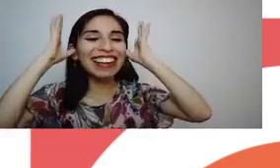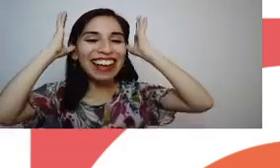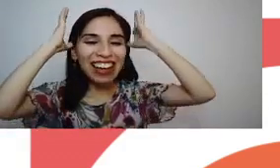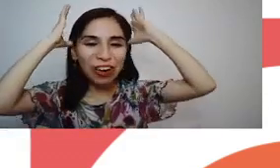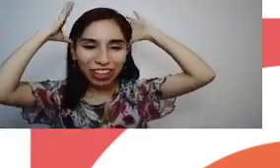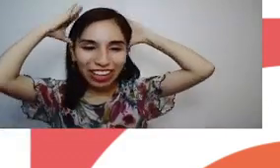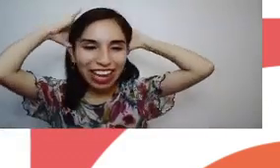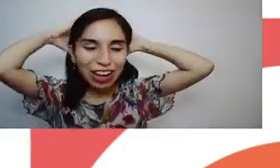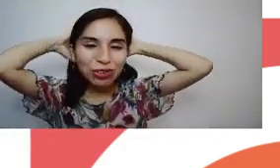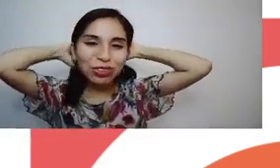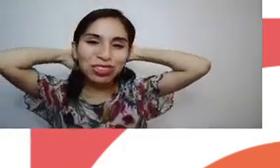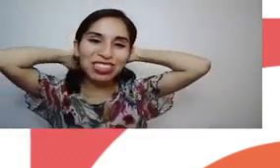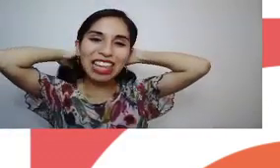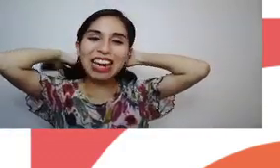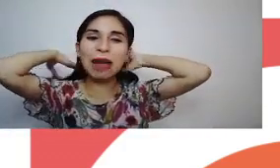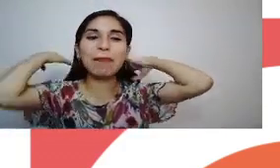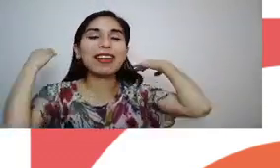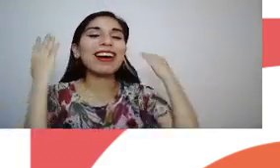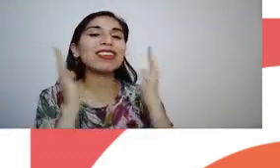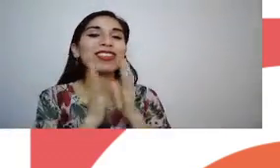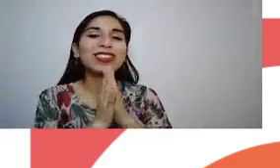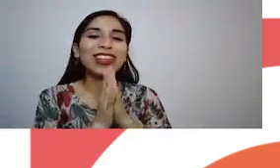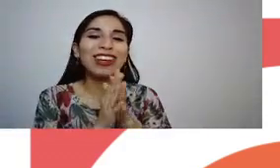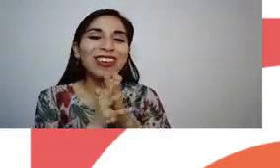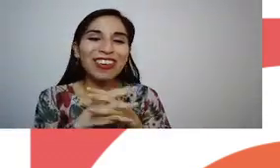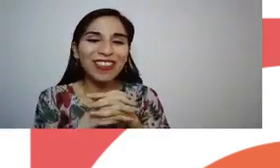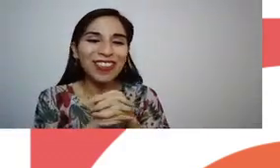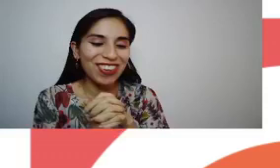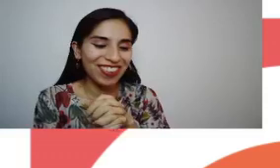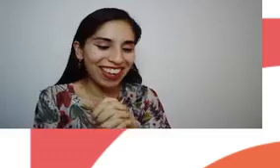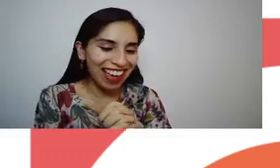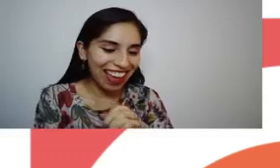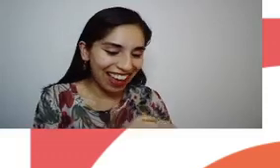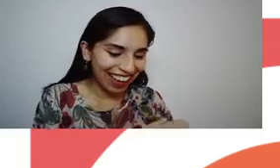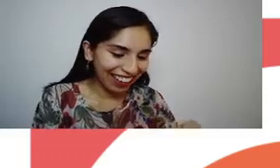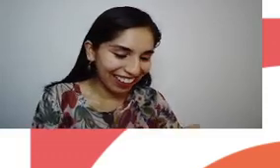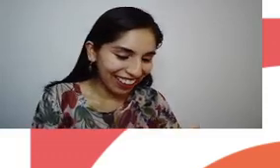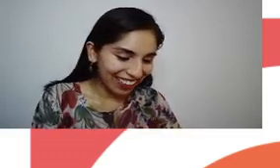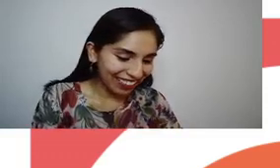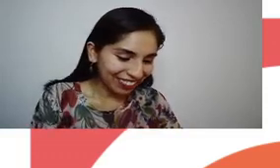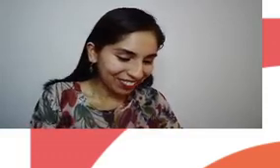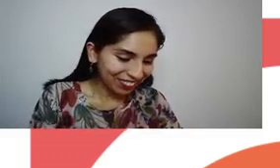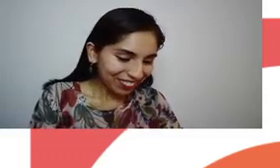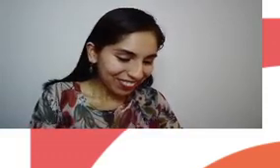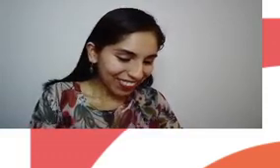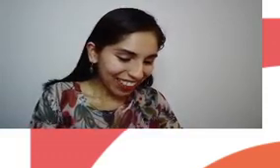al recreo que alumnos tan aplicados tengo muy bien